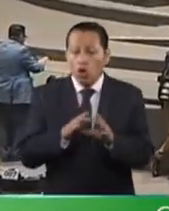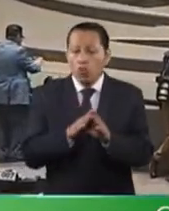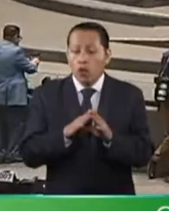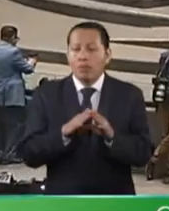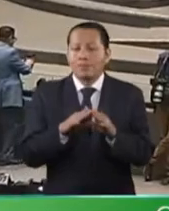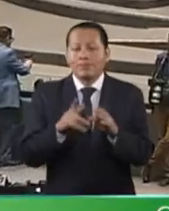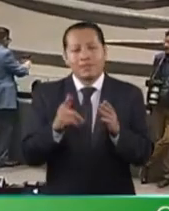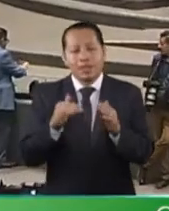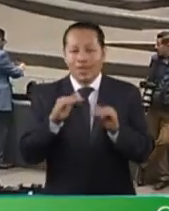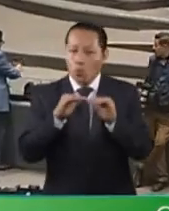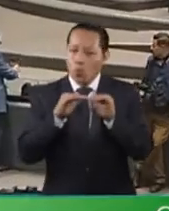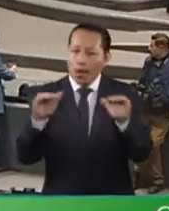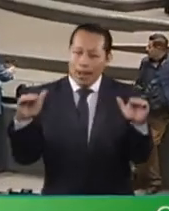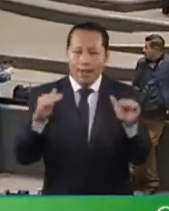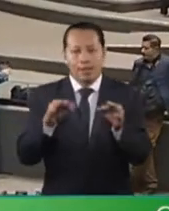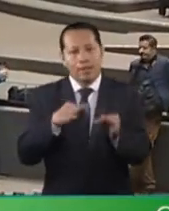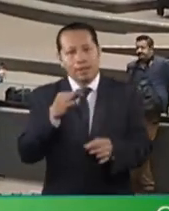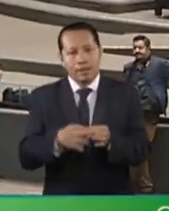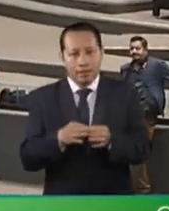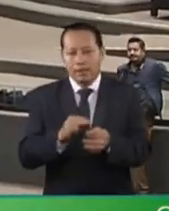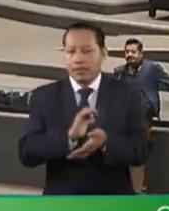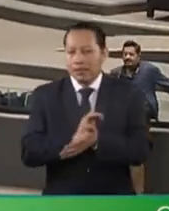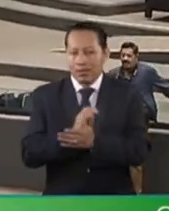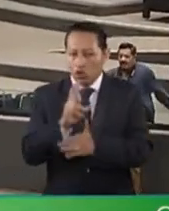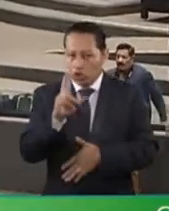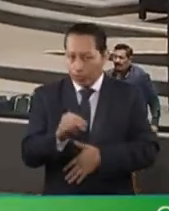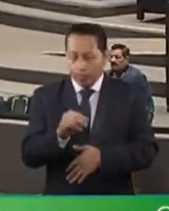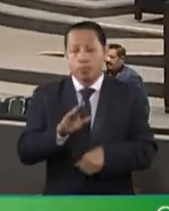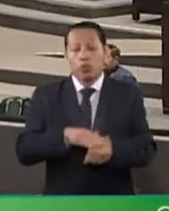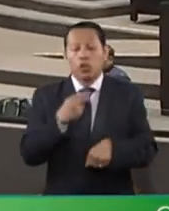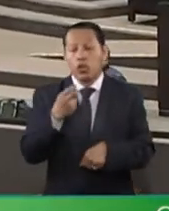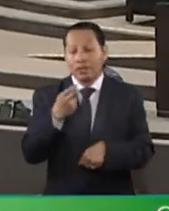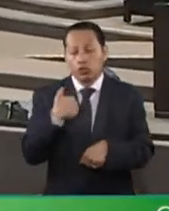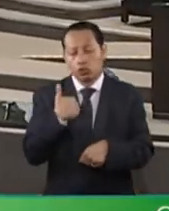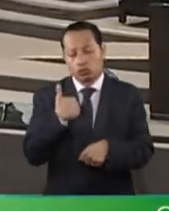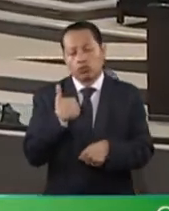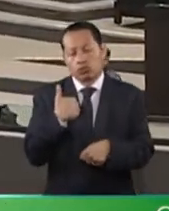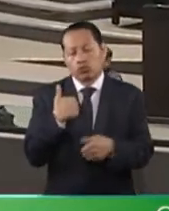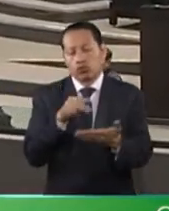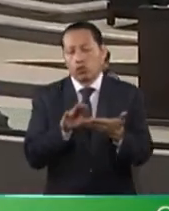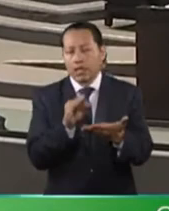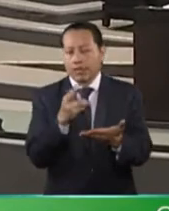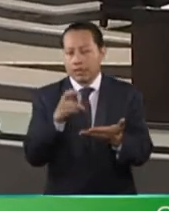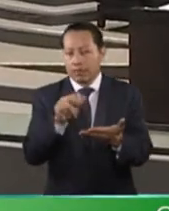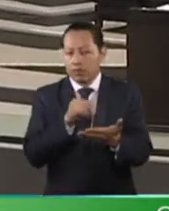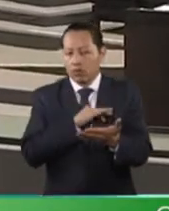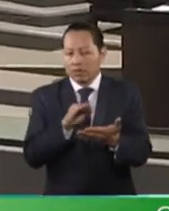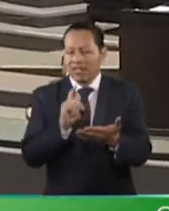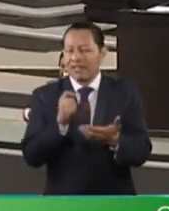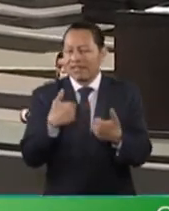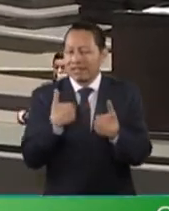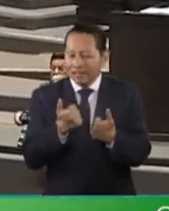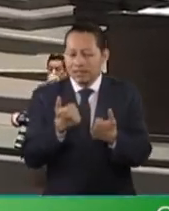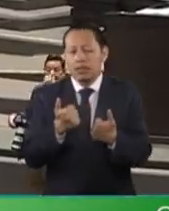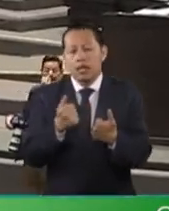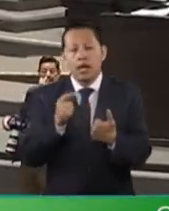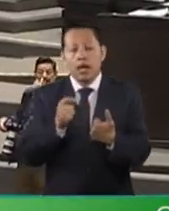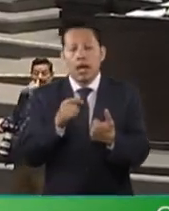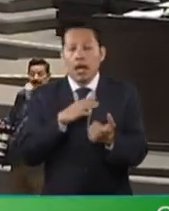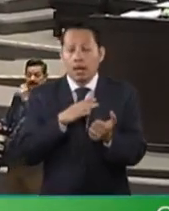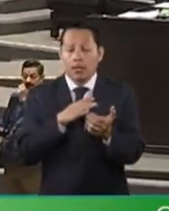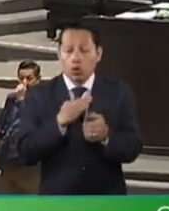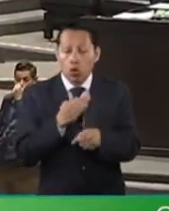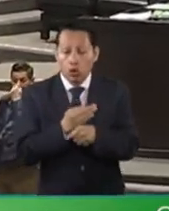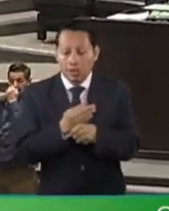de igualdad y sin discriminación. Por ello, presento esta reserva en el entendido que la reforma que